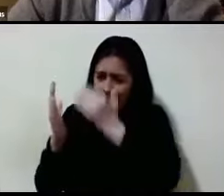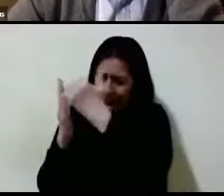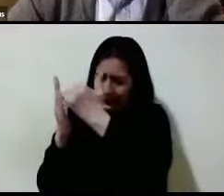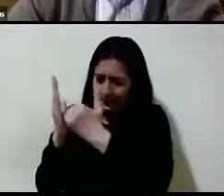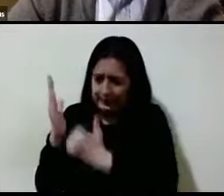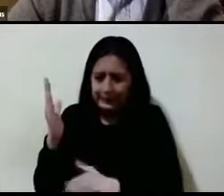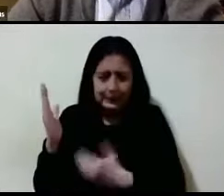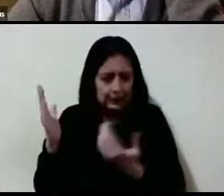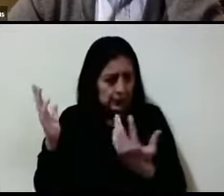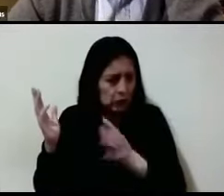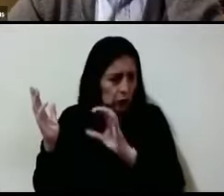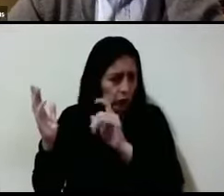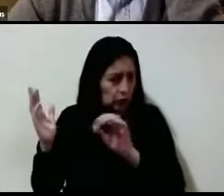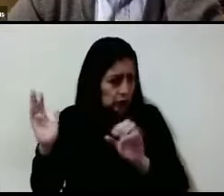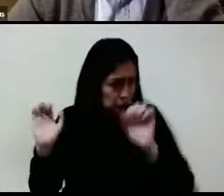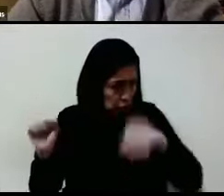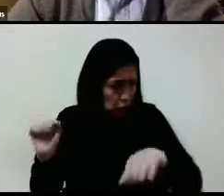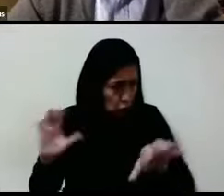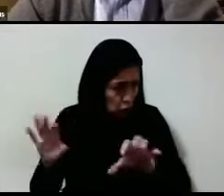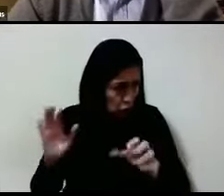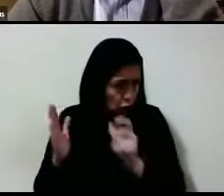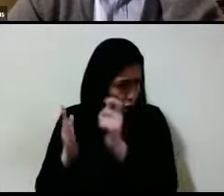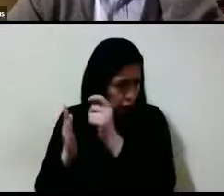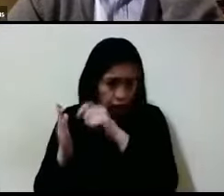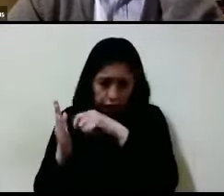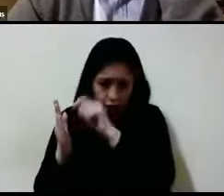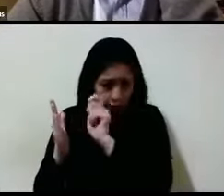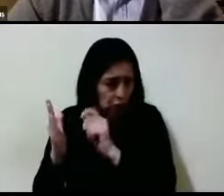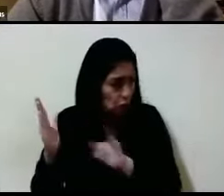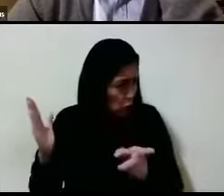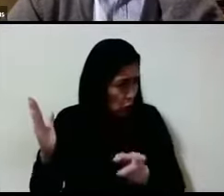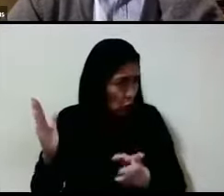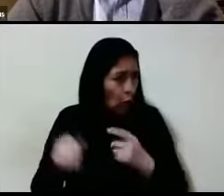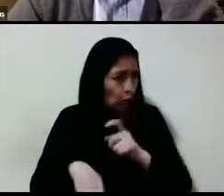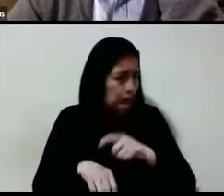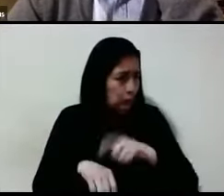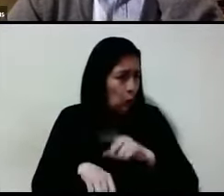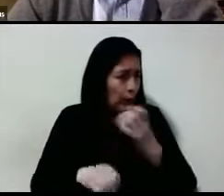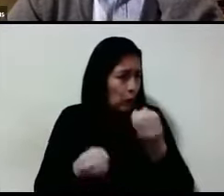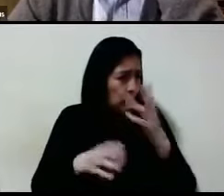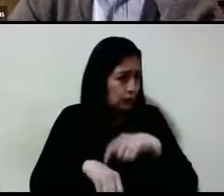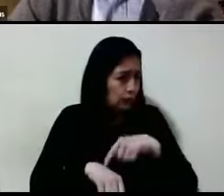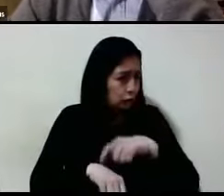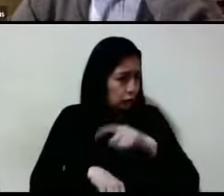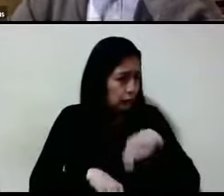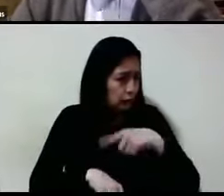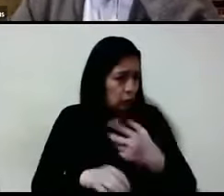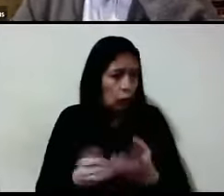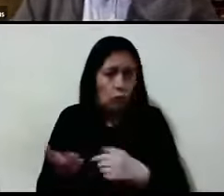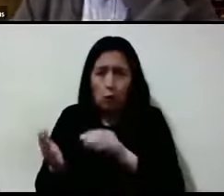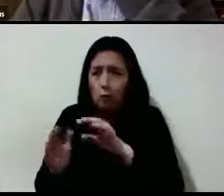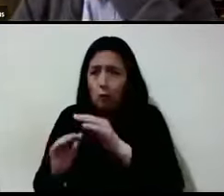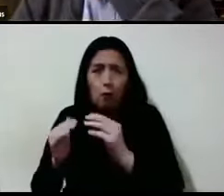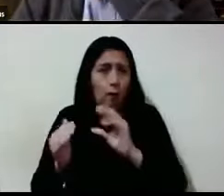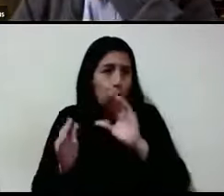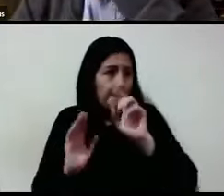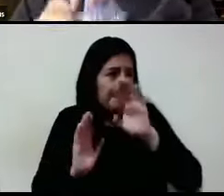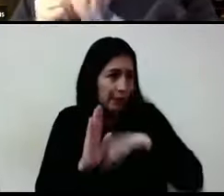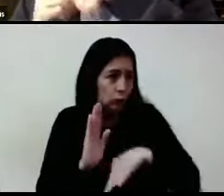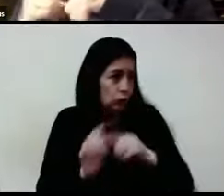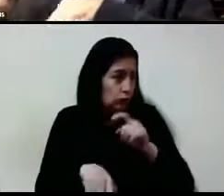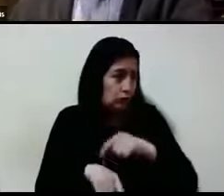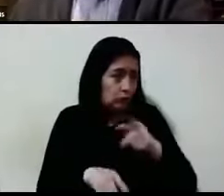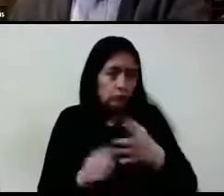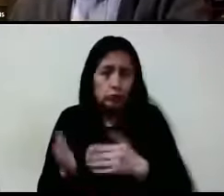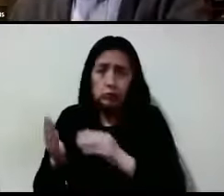si cumplió una actividad, si la hizo a un tiempo tal o a mayor tiempo o menor tiempo, de tal manera que